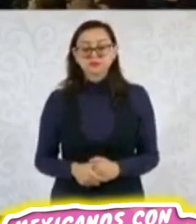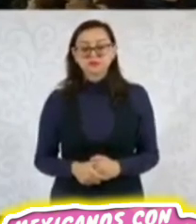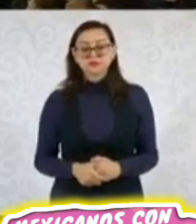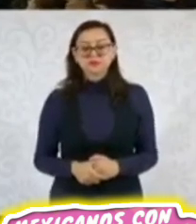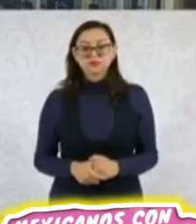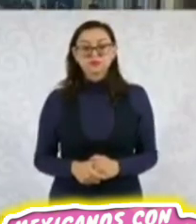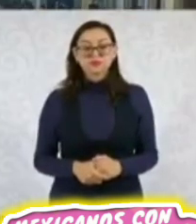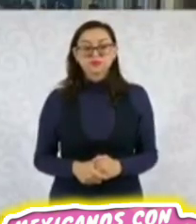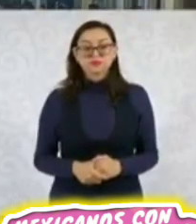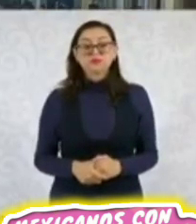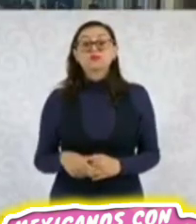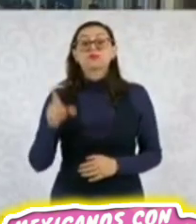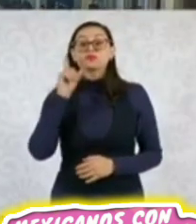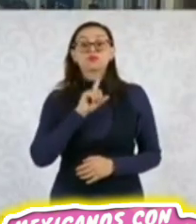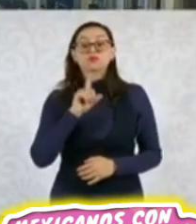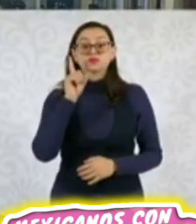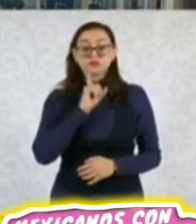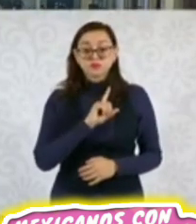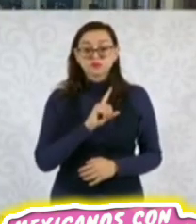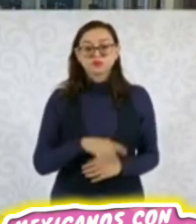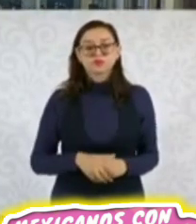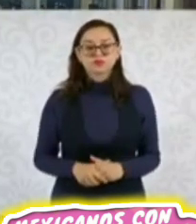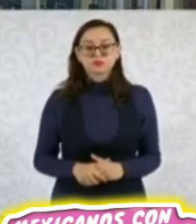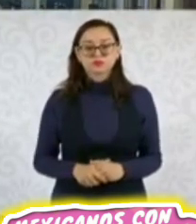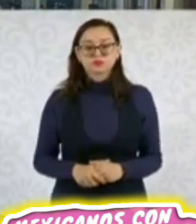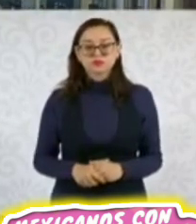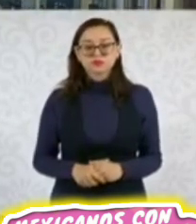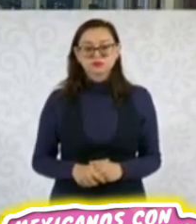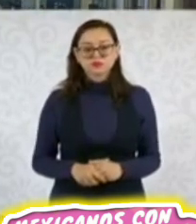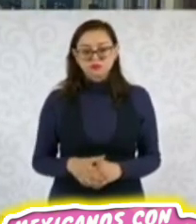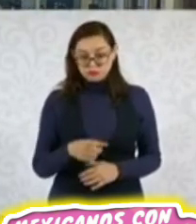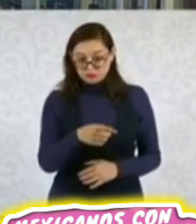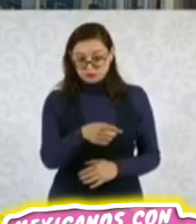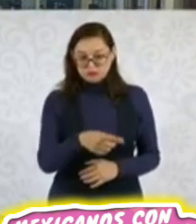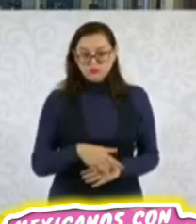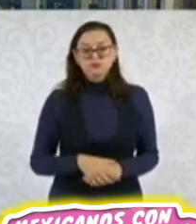Ahora de este lado, mujeres dijimos, ¿verdad? A ver acá.